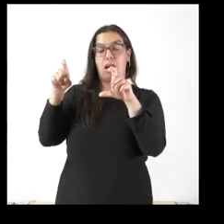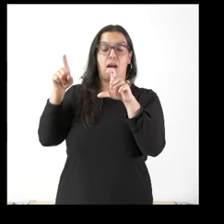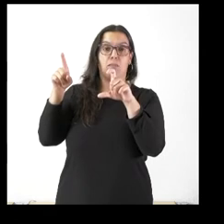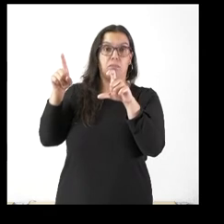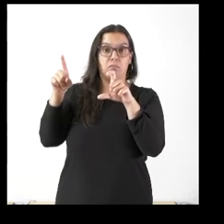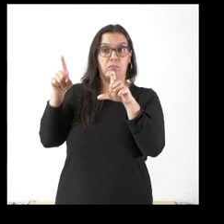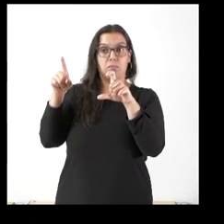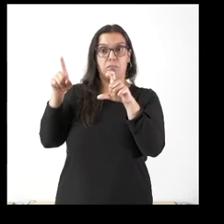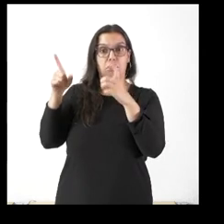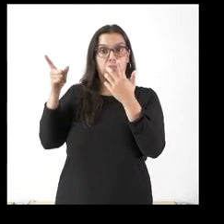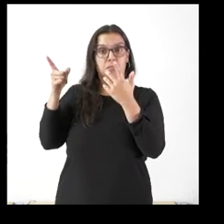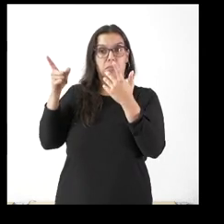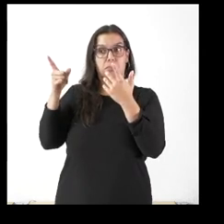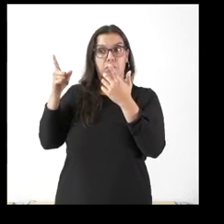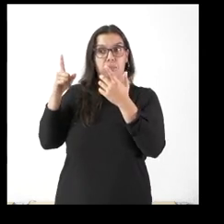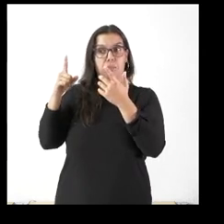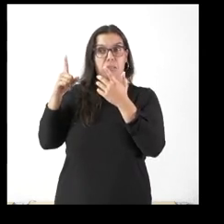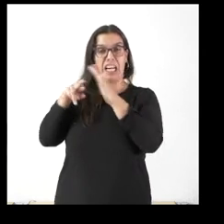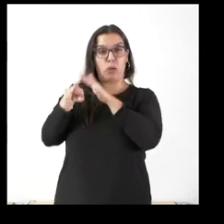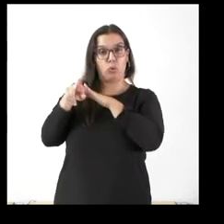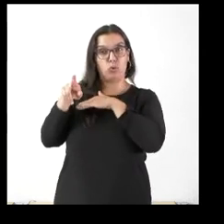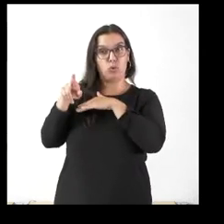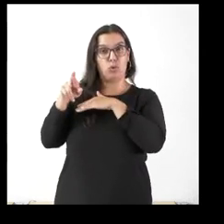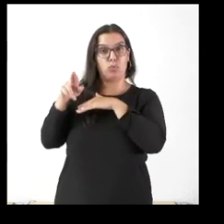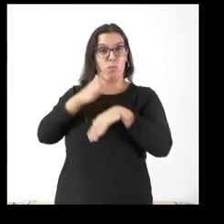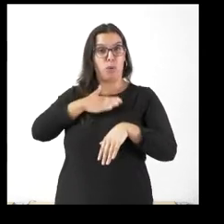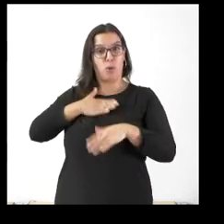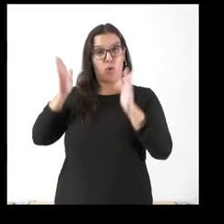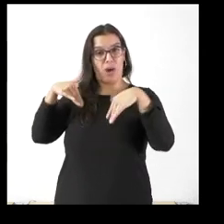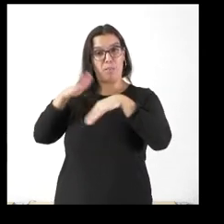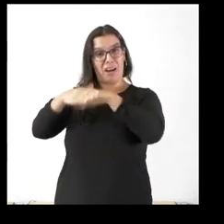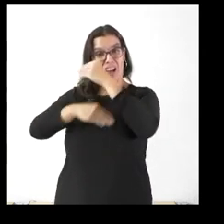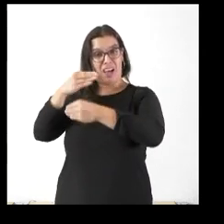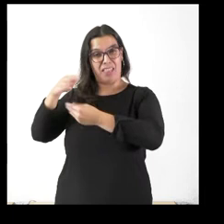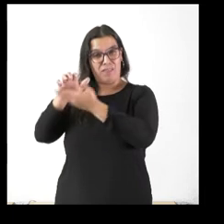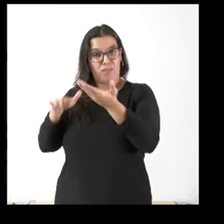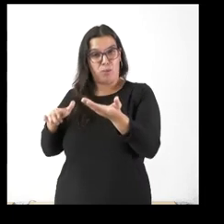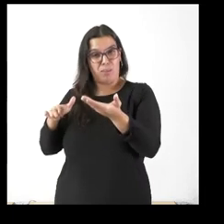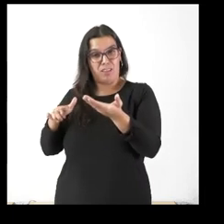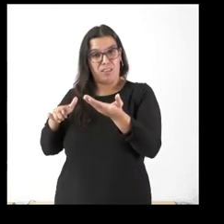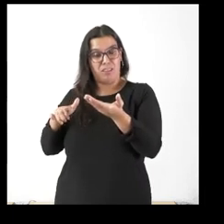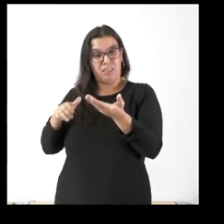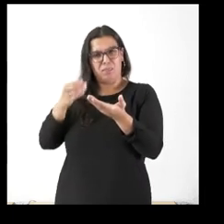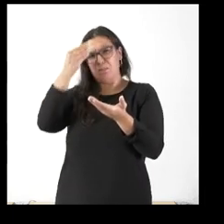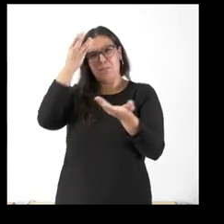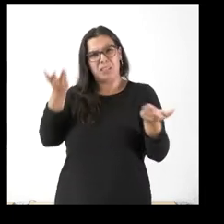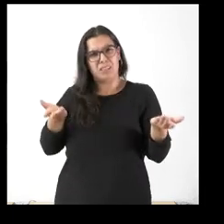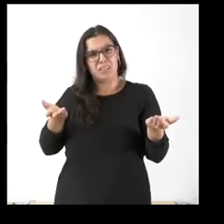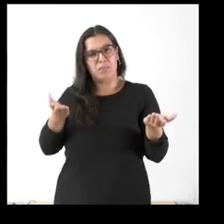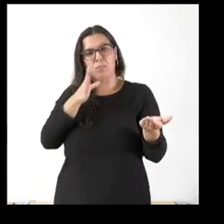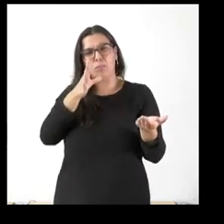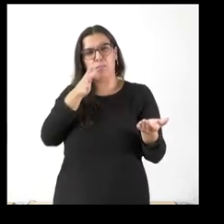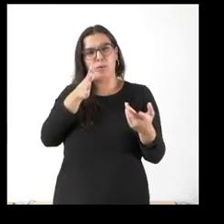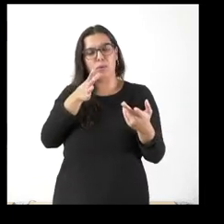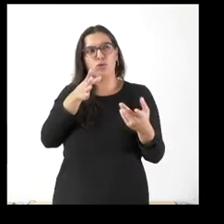conocimientos suficientes o medios técnicos para hacer un informe sobre la viabilidad de la instalación de Garoña, y qué es lo que